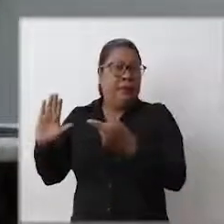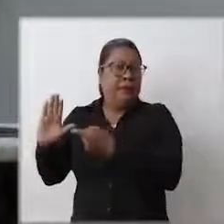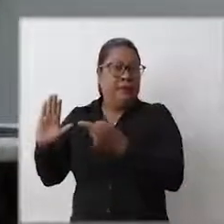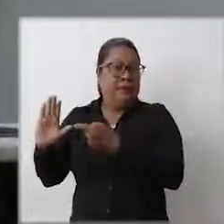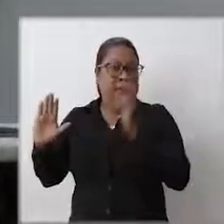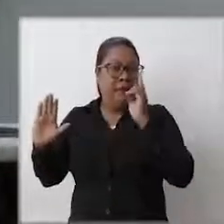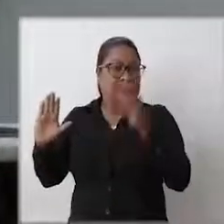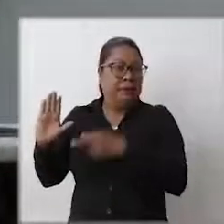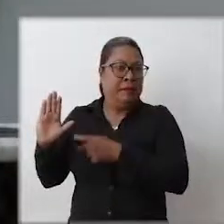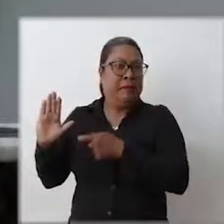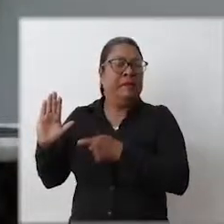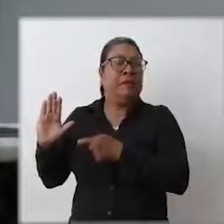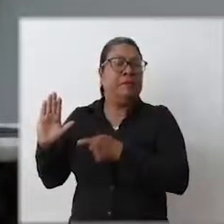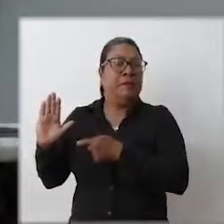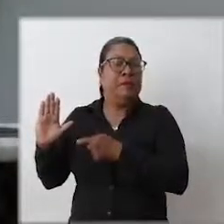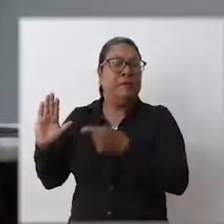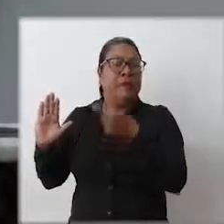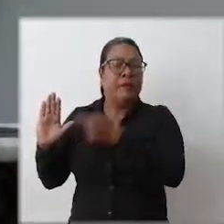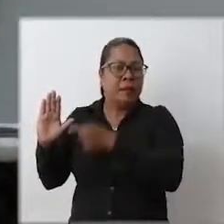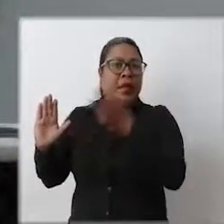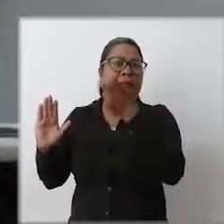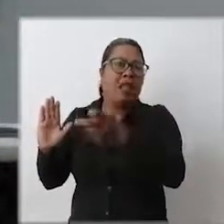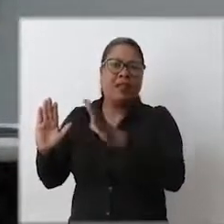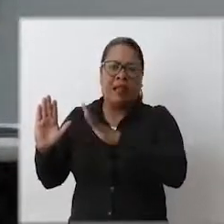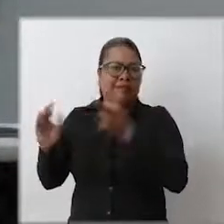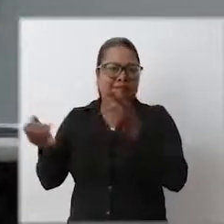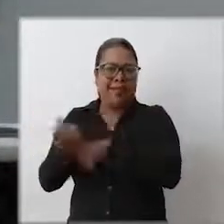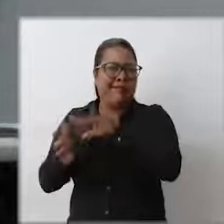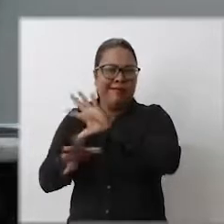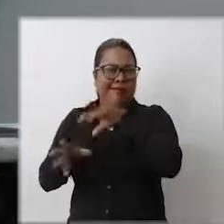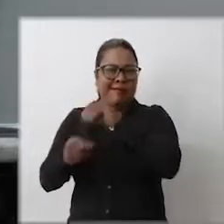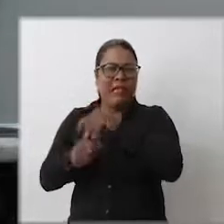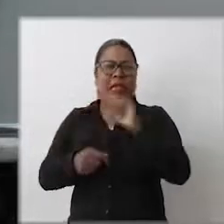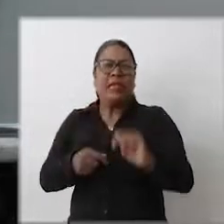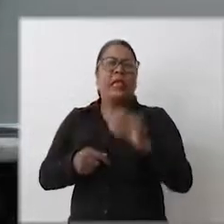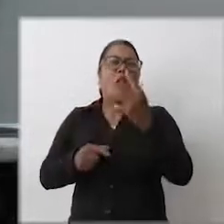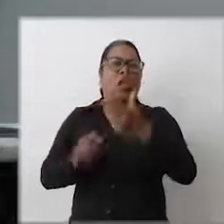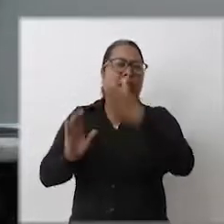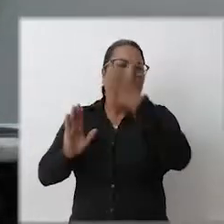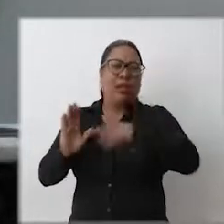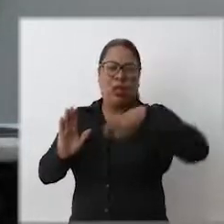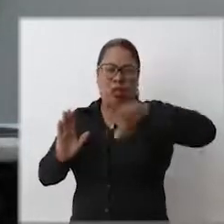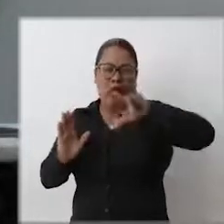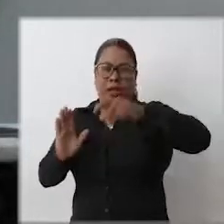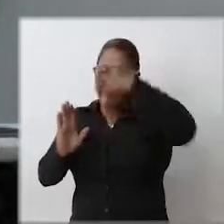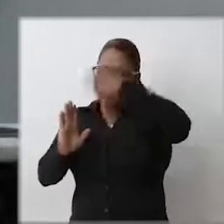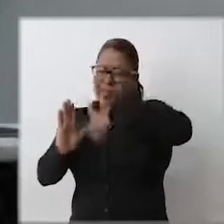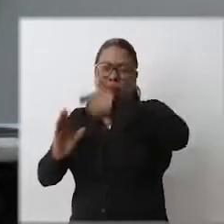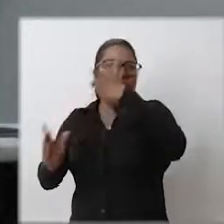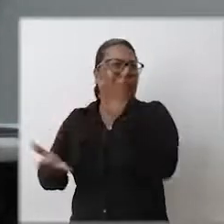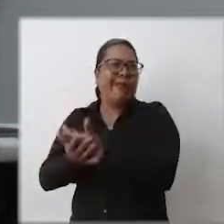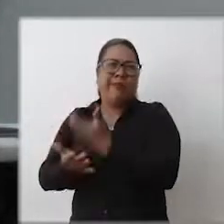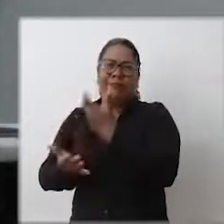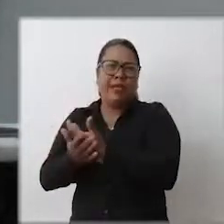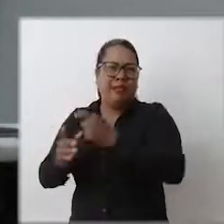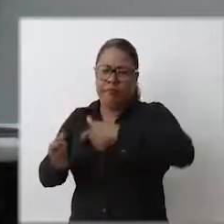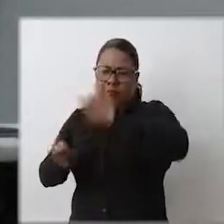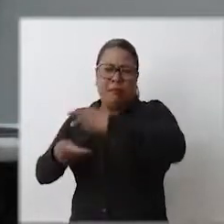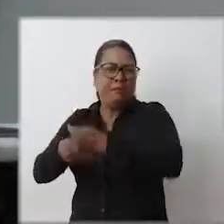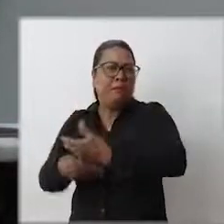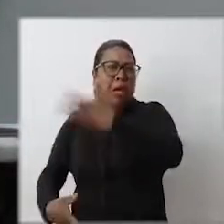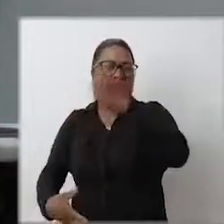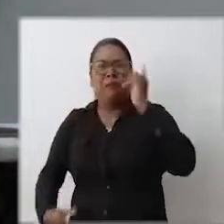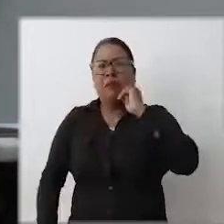inmueble, cuando observamos estas grandes edificaciones que nos dejaron nuestros antepasados y que podemos